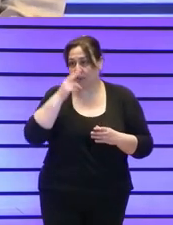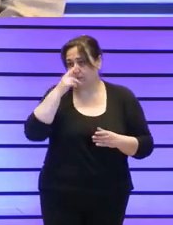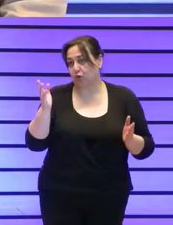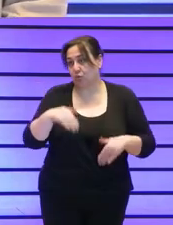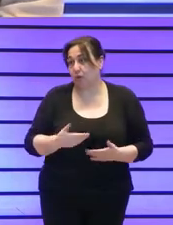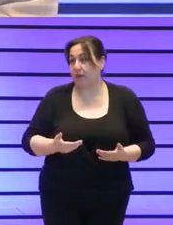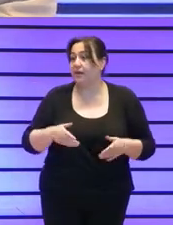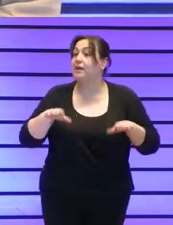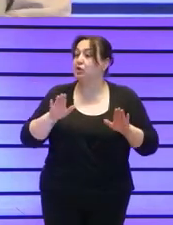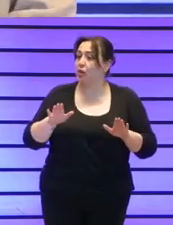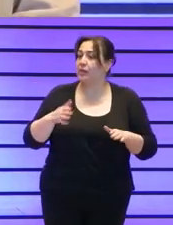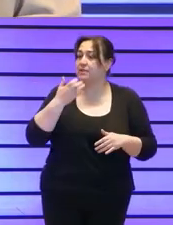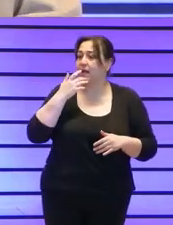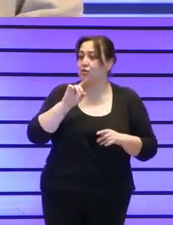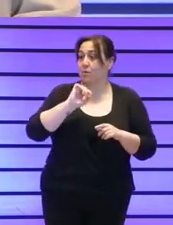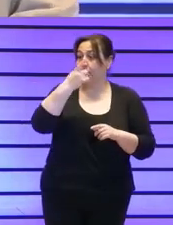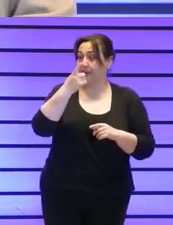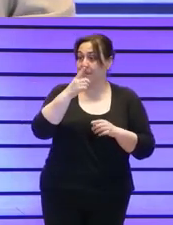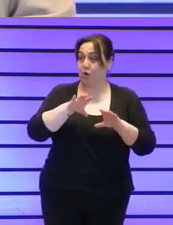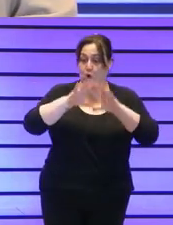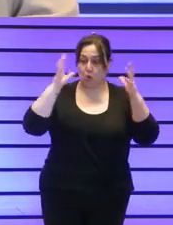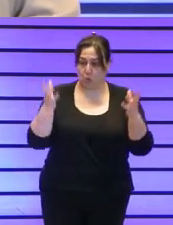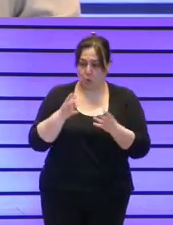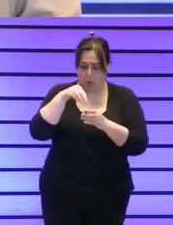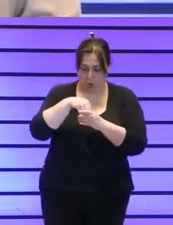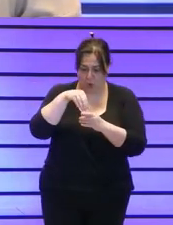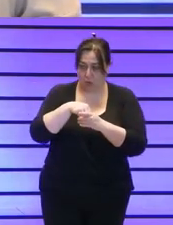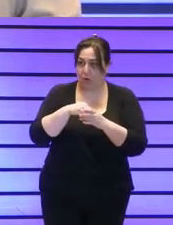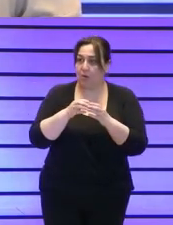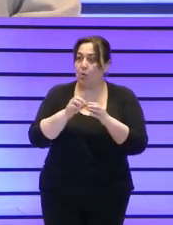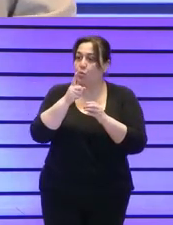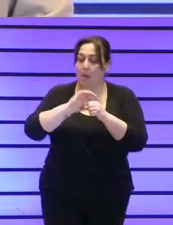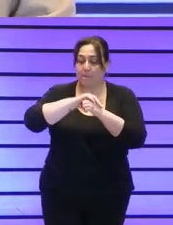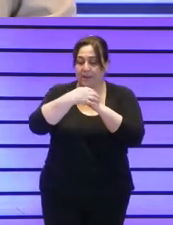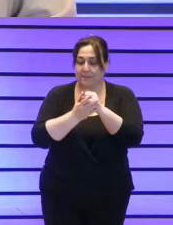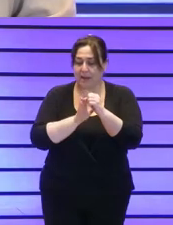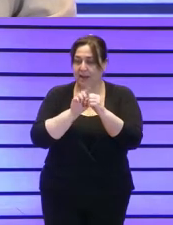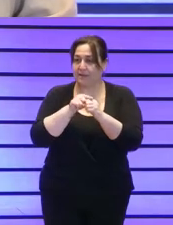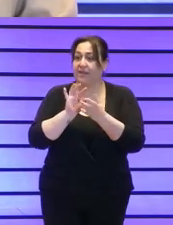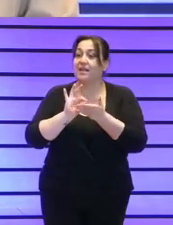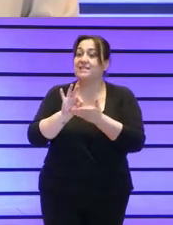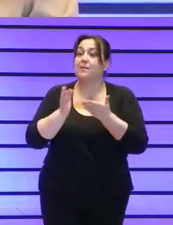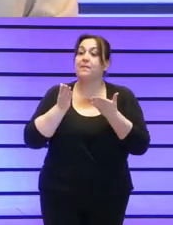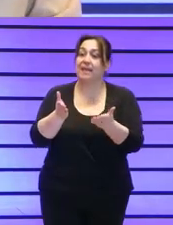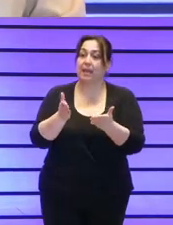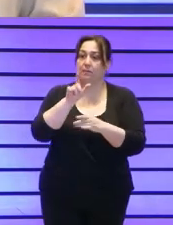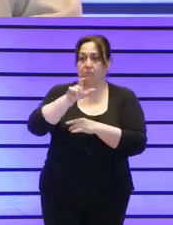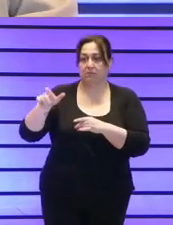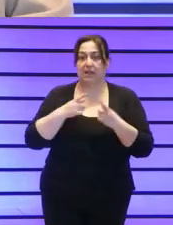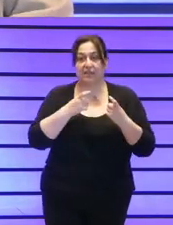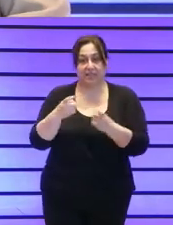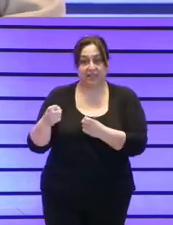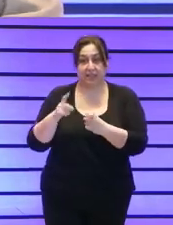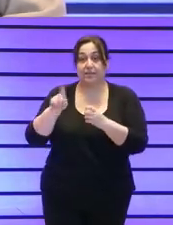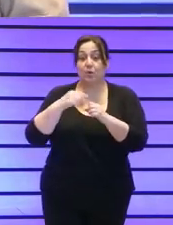Entonces, hay una capa, digamos, primera en ese núcleo, ¿no?, que es servir a los que no necesitan, y luego hay que envolver